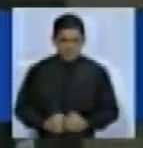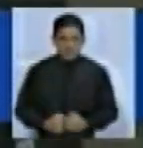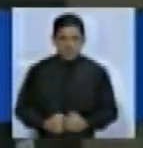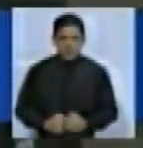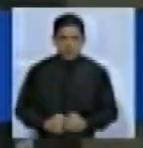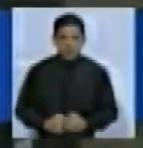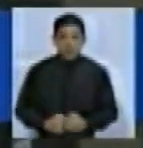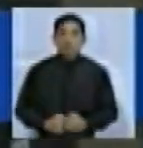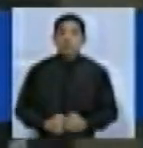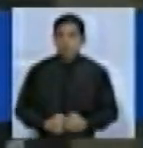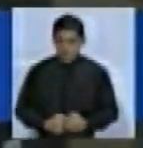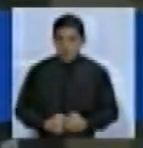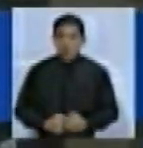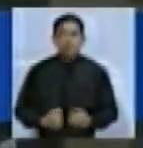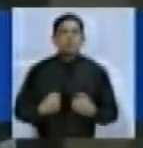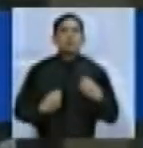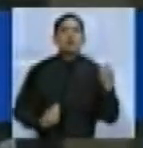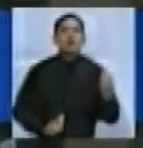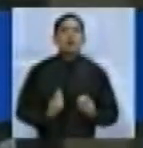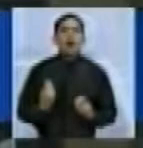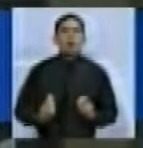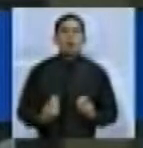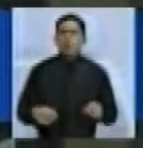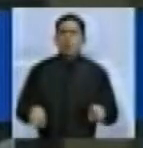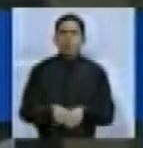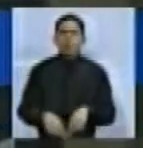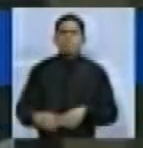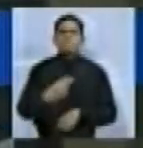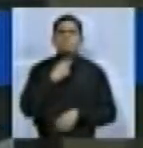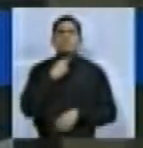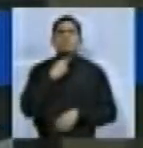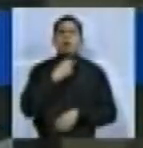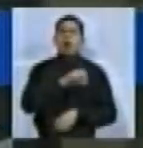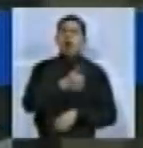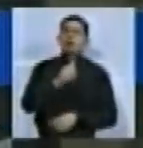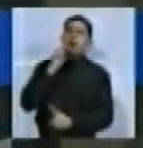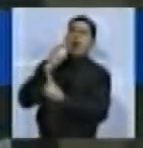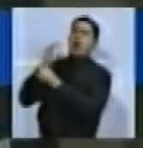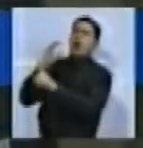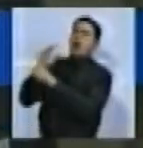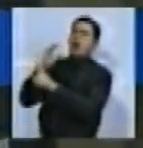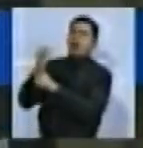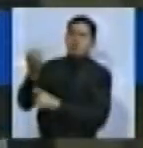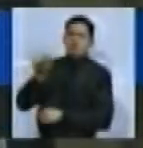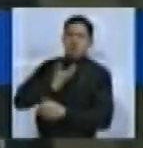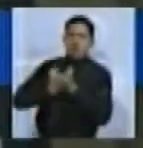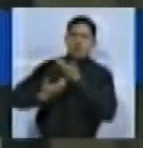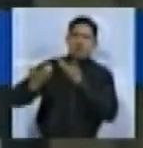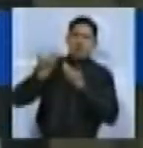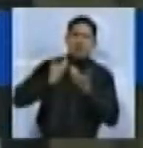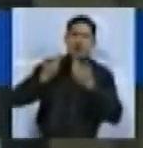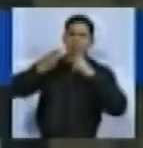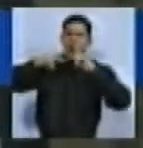ha sido también víctima de las calumnias, de las infamias